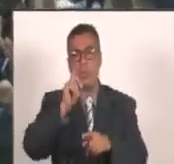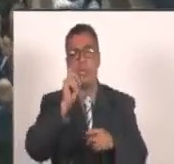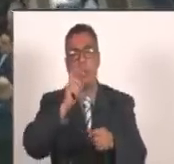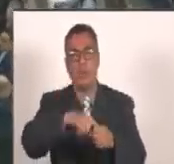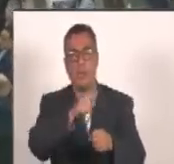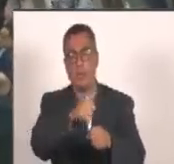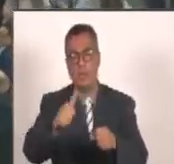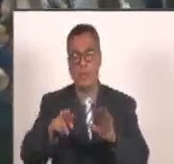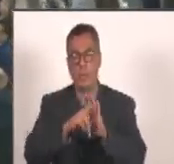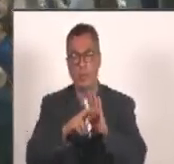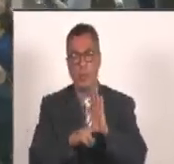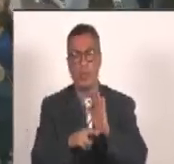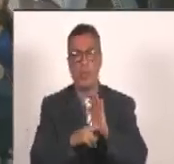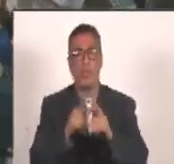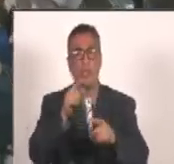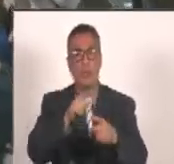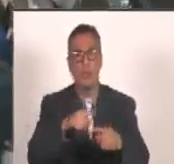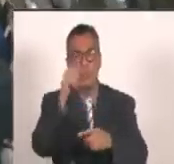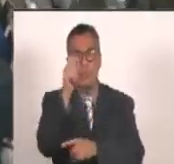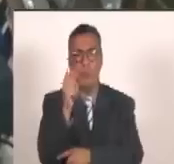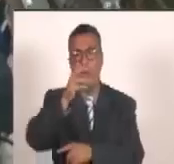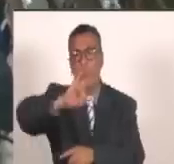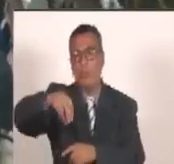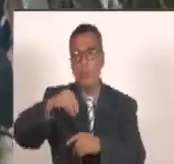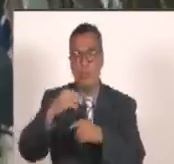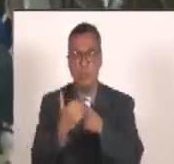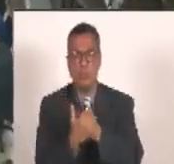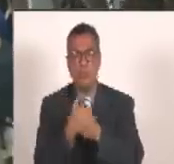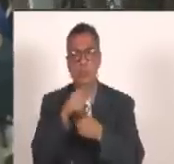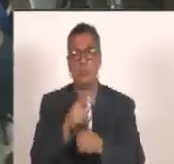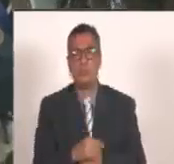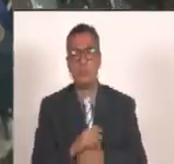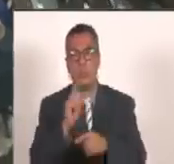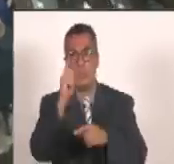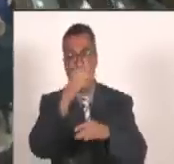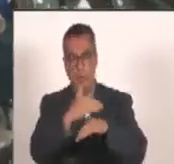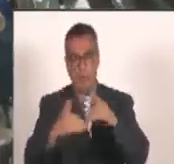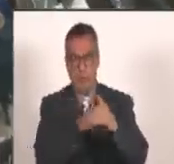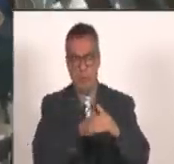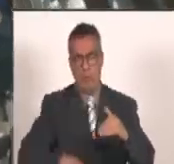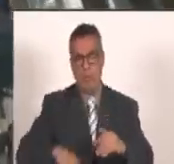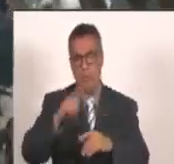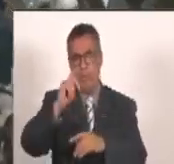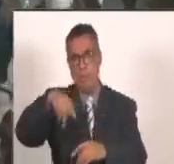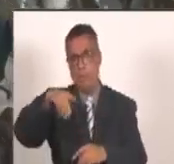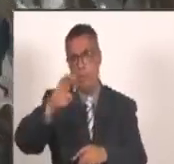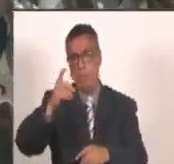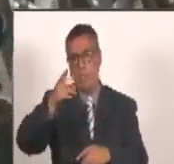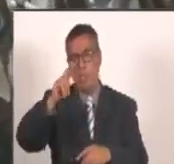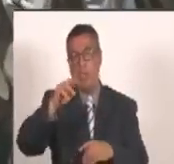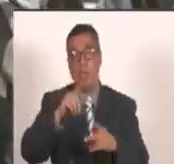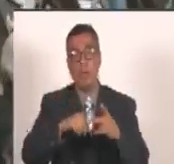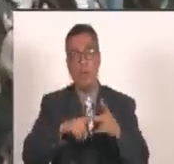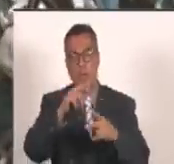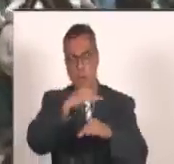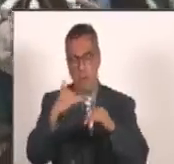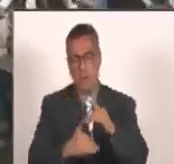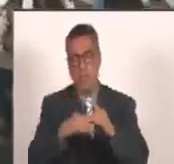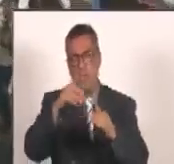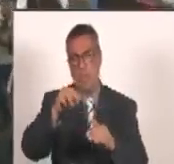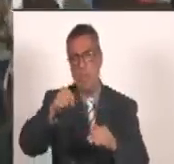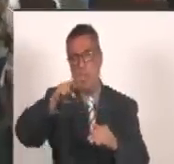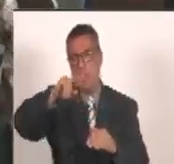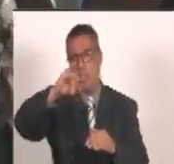quórum reglamentario con la presencia del diputado Jorge Rodríguez Gómez, el primer vicepresidente, diputado Pedro Infante, la segunda vicepresidenta,